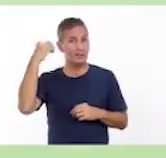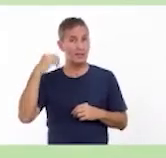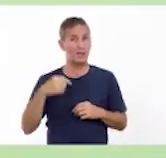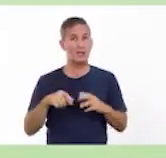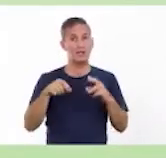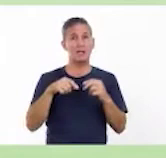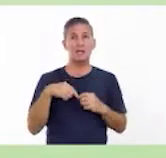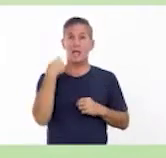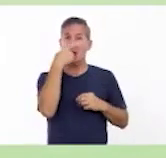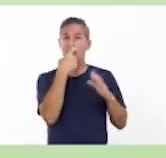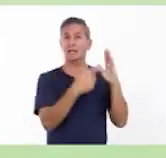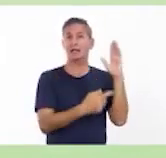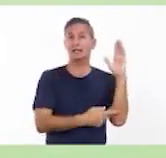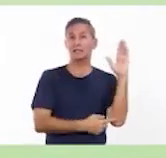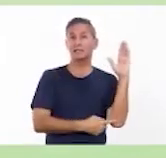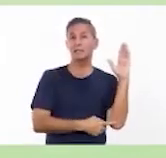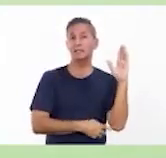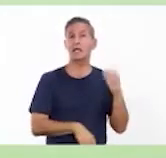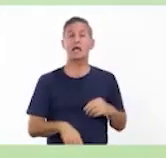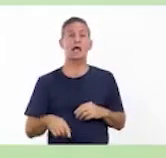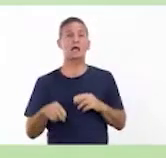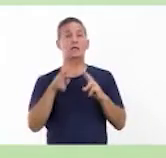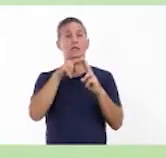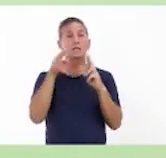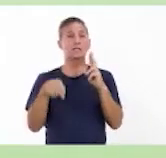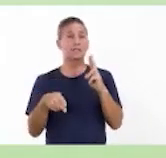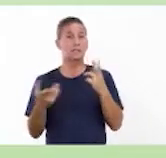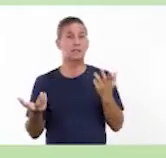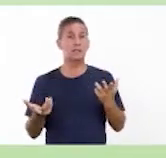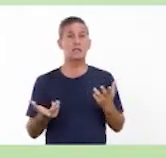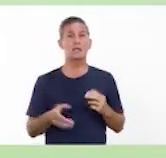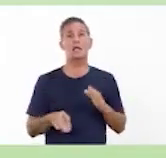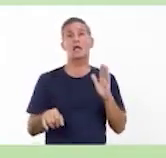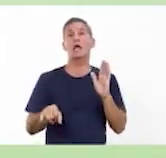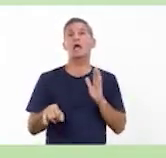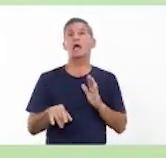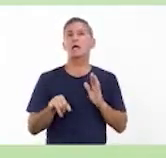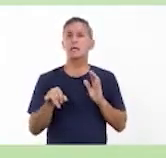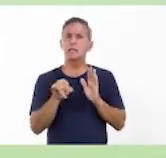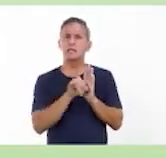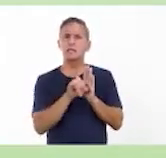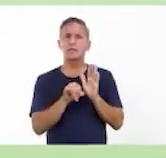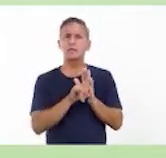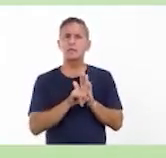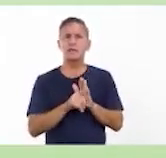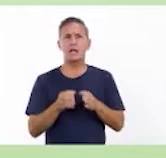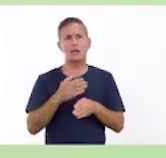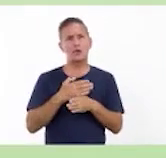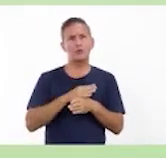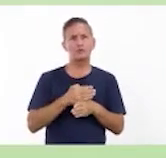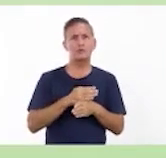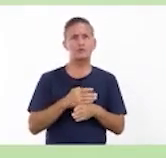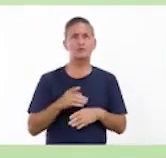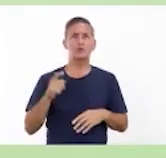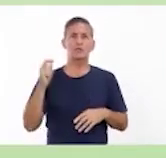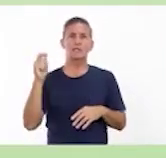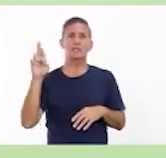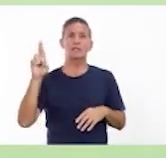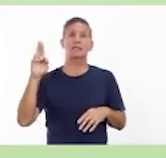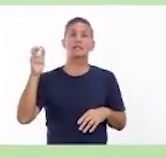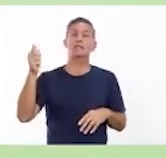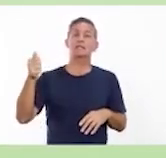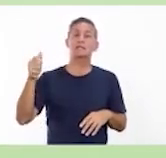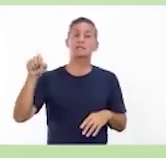presente? Caracterizar el teatro renacentista inglés, definir el concepto de tragedia, resumir los datos